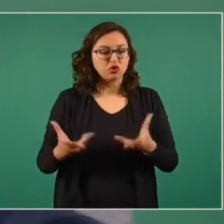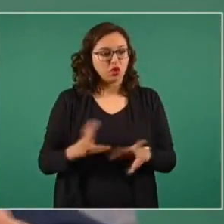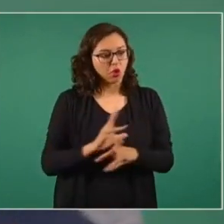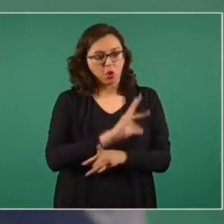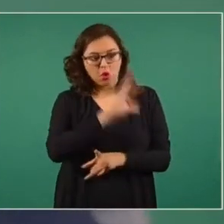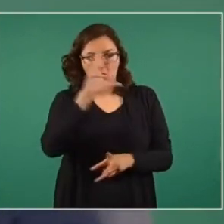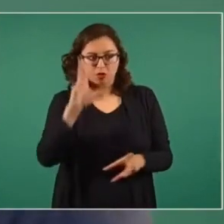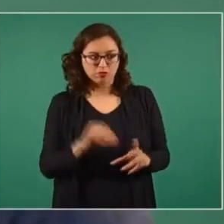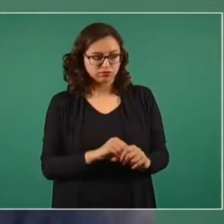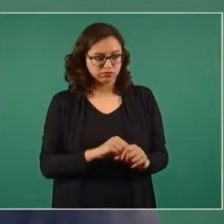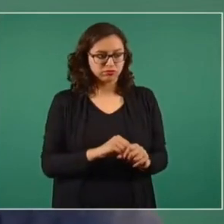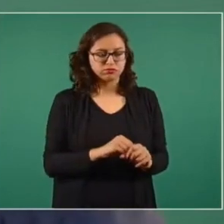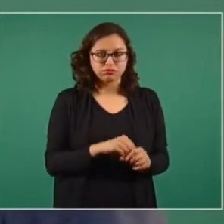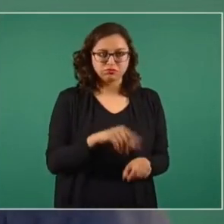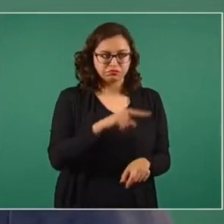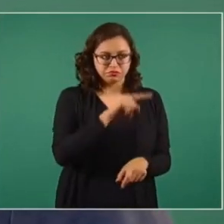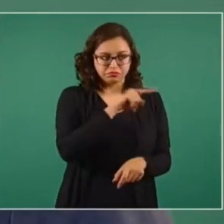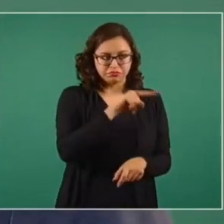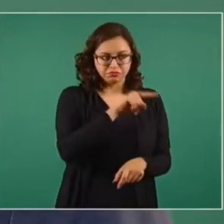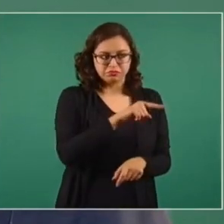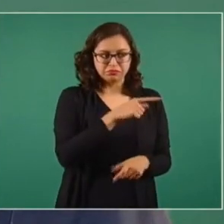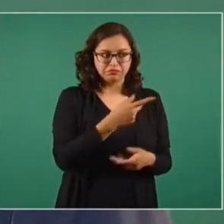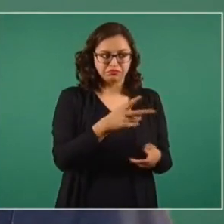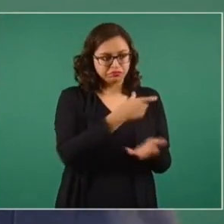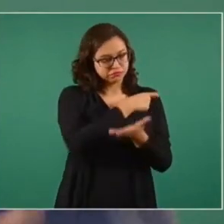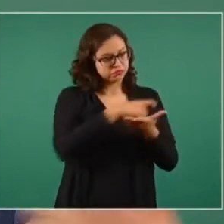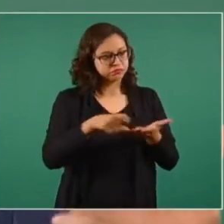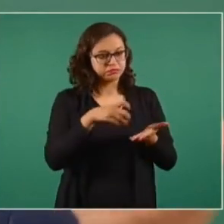todo lo que se requería.